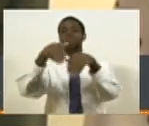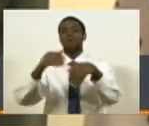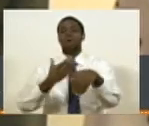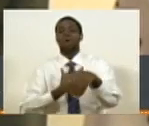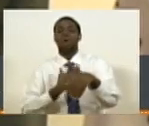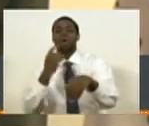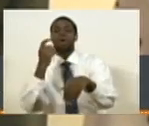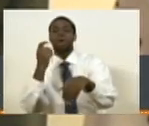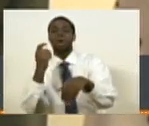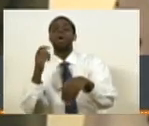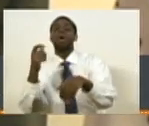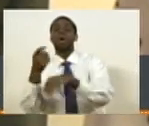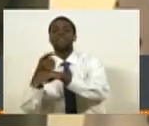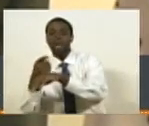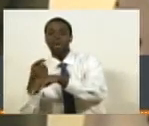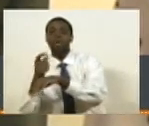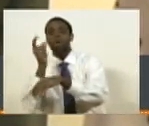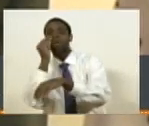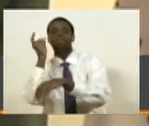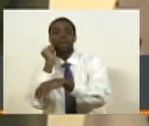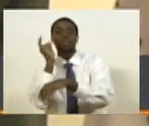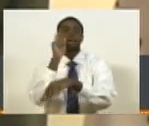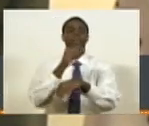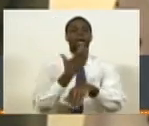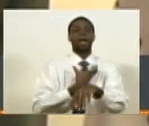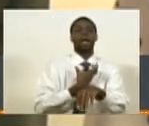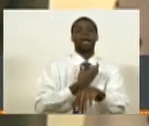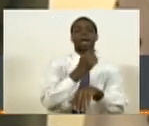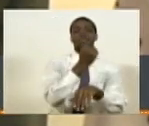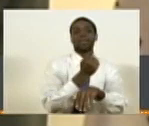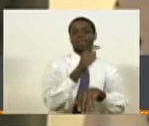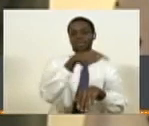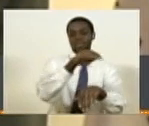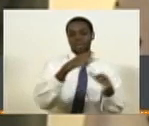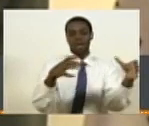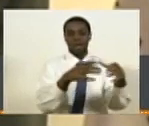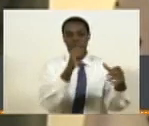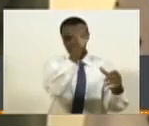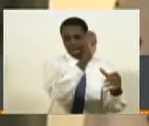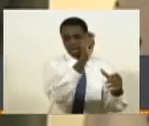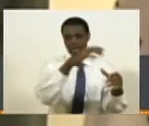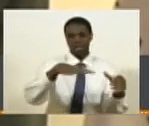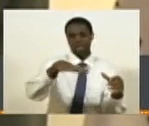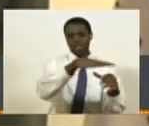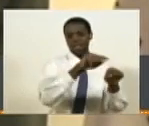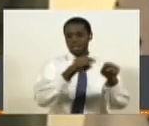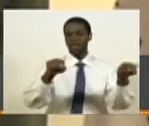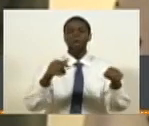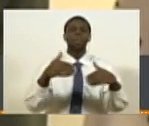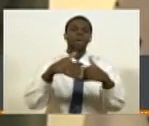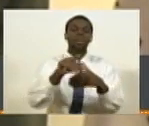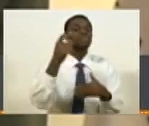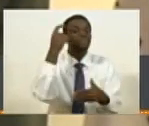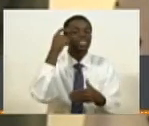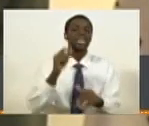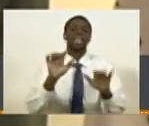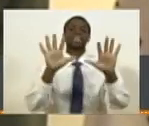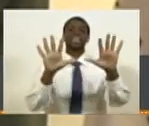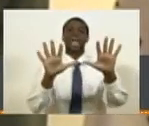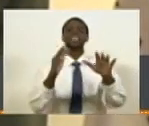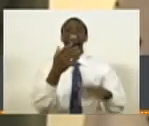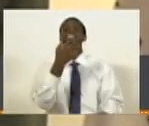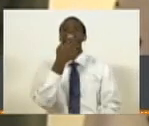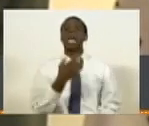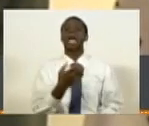gobernadores, gobernadores, gobernadoras y a los consejos legislativos regionales para el 10 de